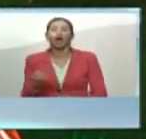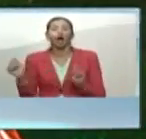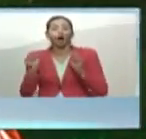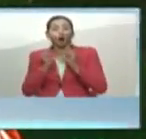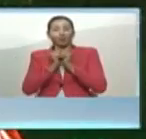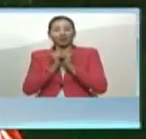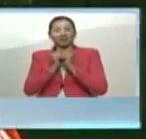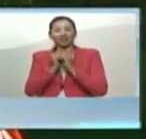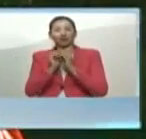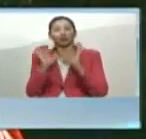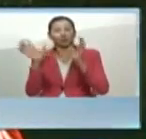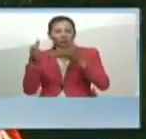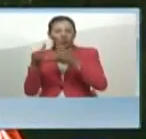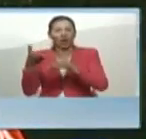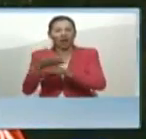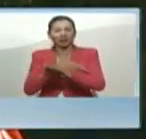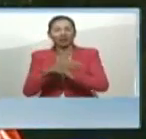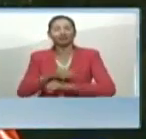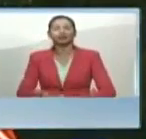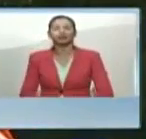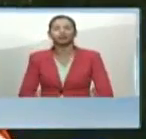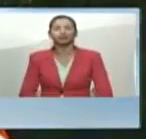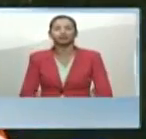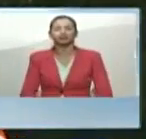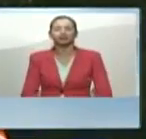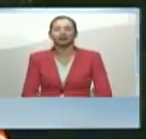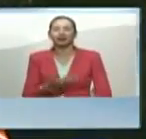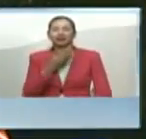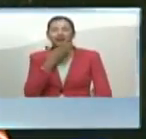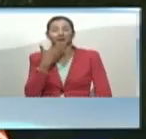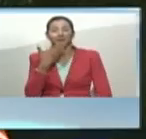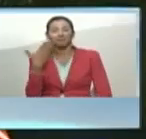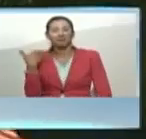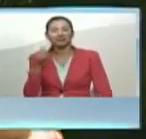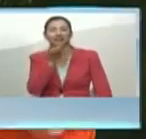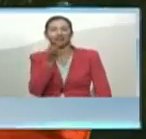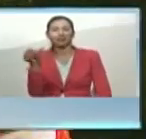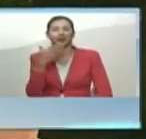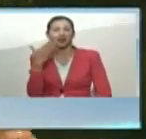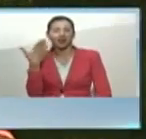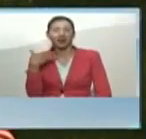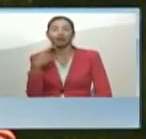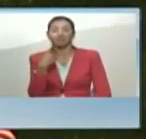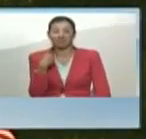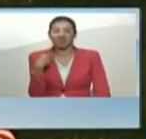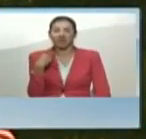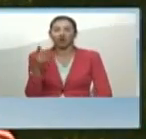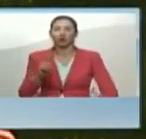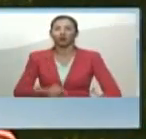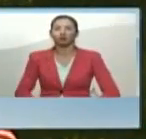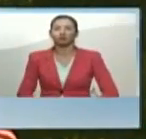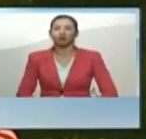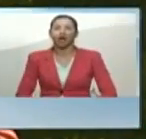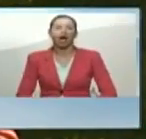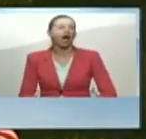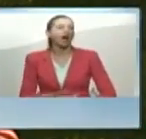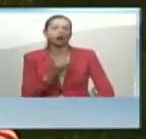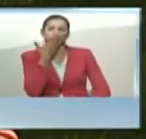los movimientos y colectivos que vinieron en la marcha hace una semana, me lo decía. Quizás a veces nosotros subestimamos